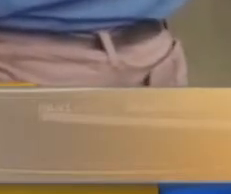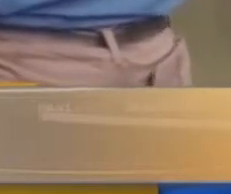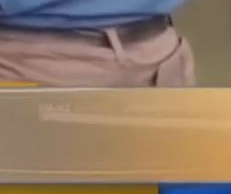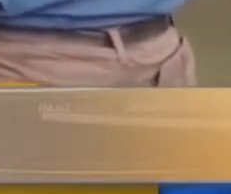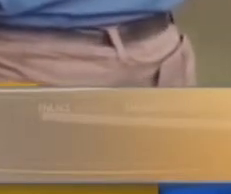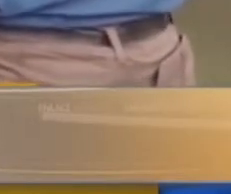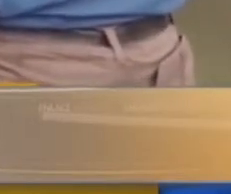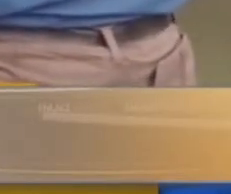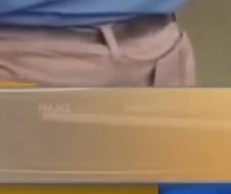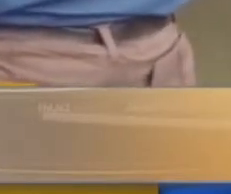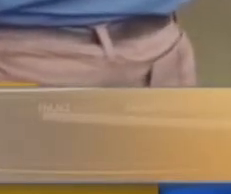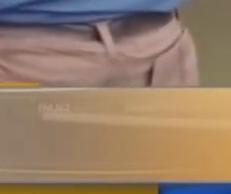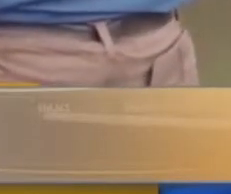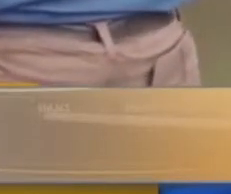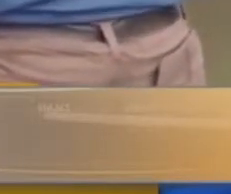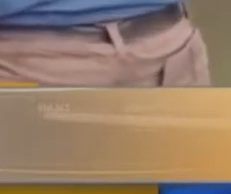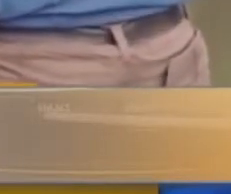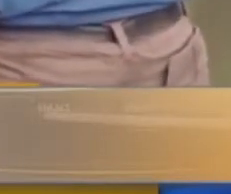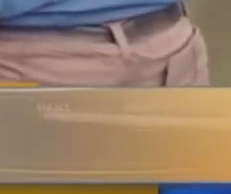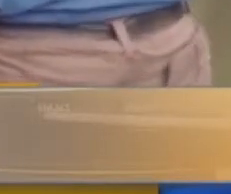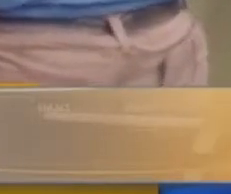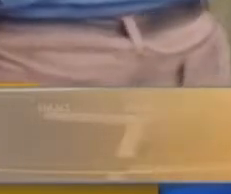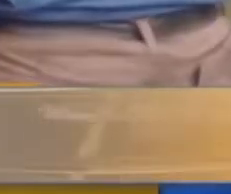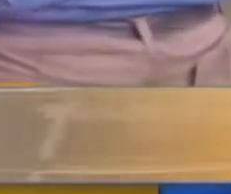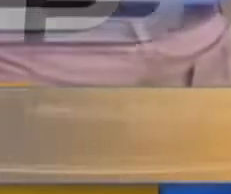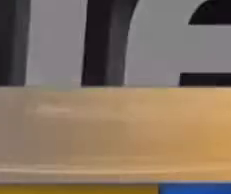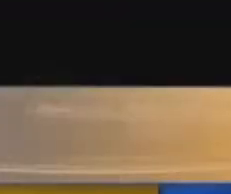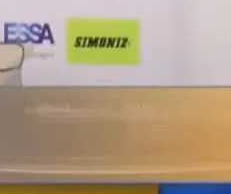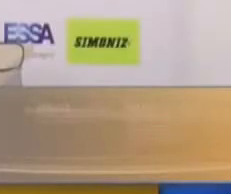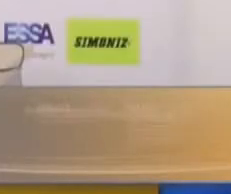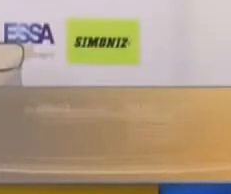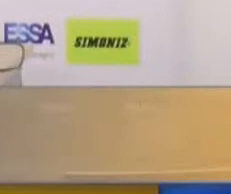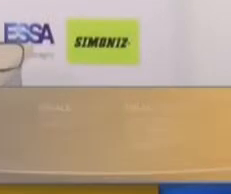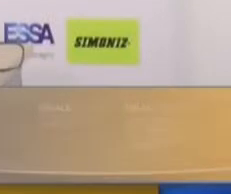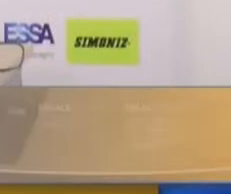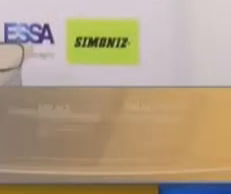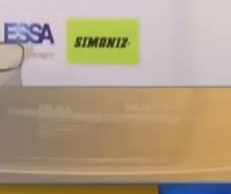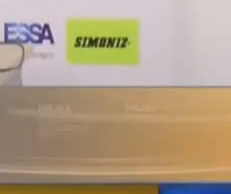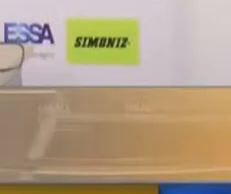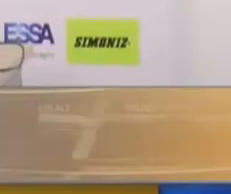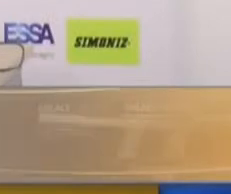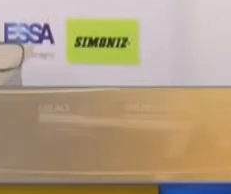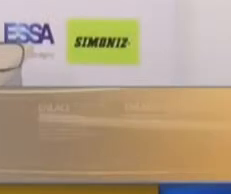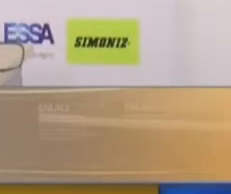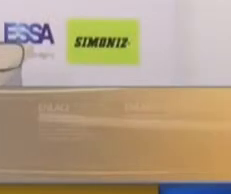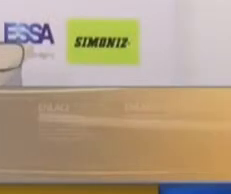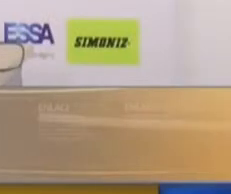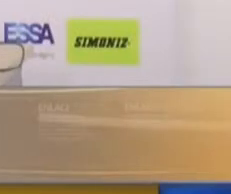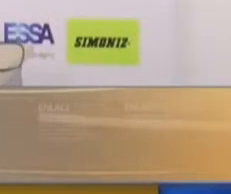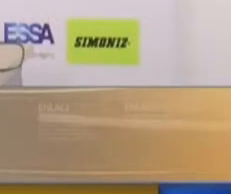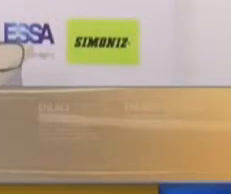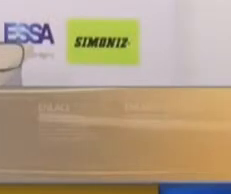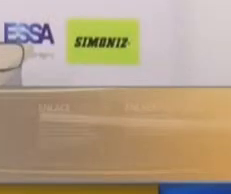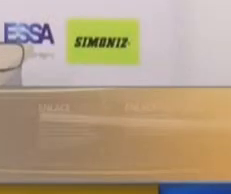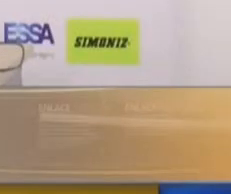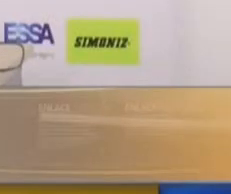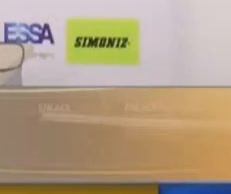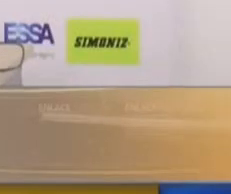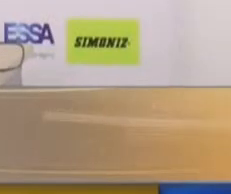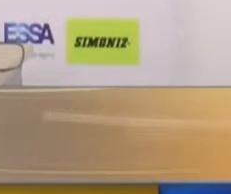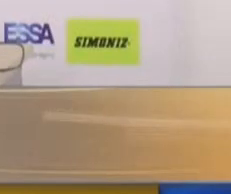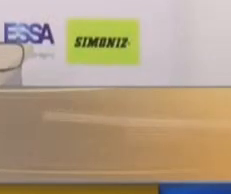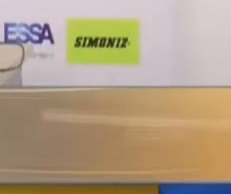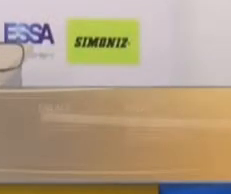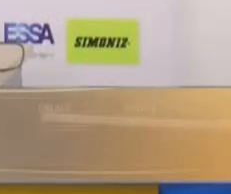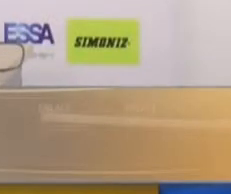a las 2 de la tarde en el auditorio del Centro Popular Comercial. En los deportes, en rueda de prensa fue presentado el nuevo director técnico